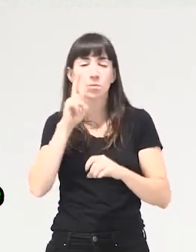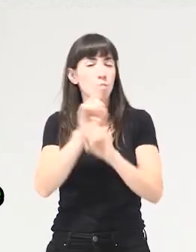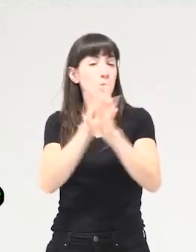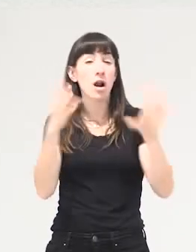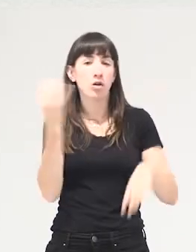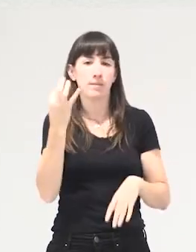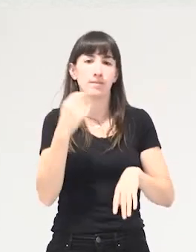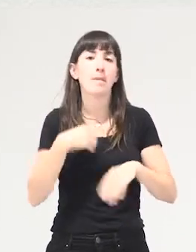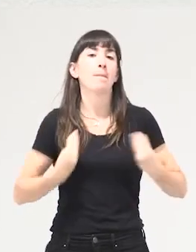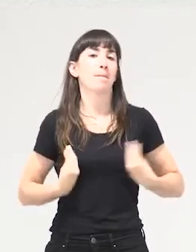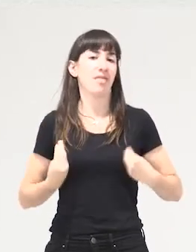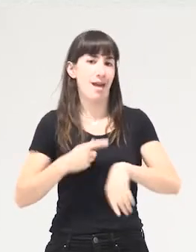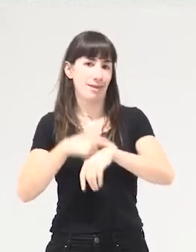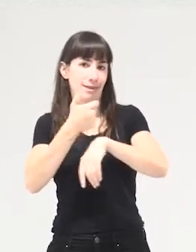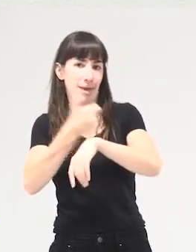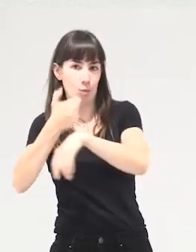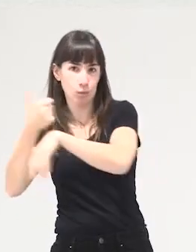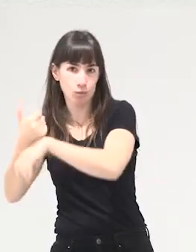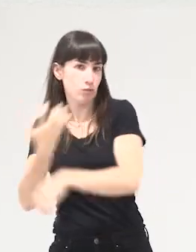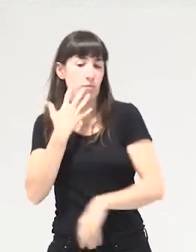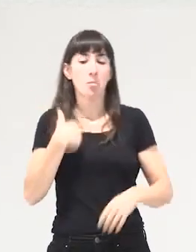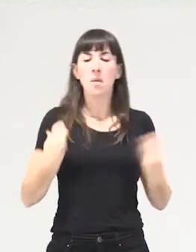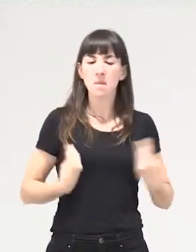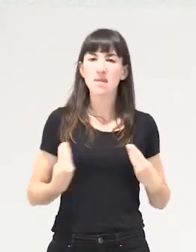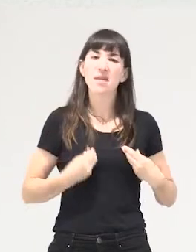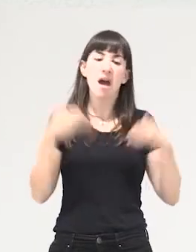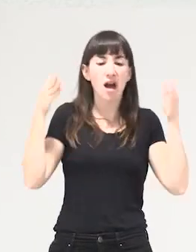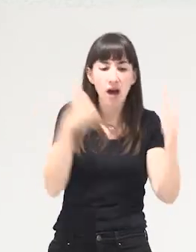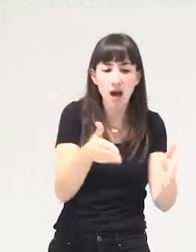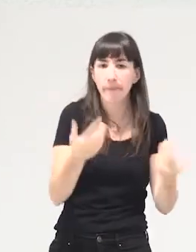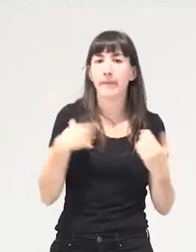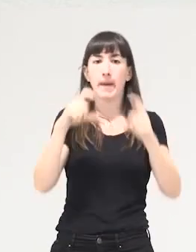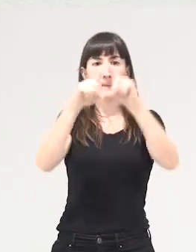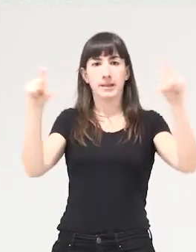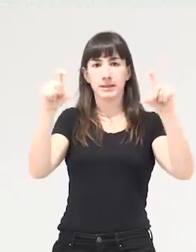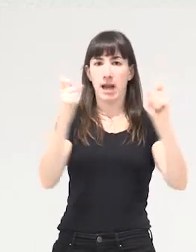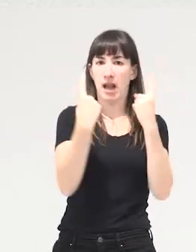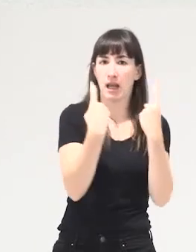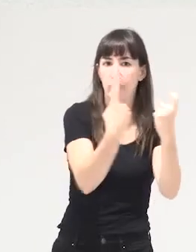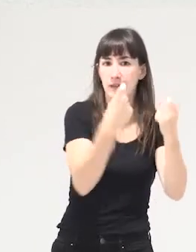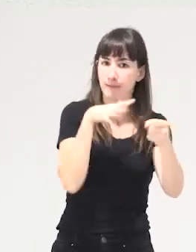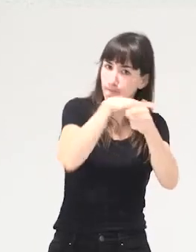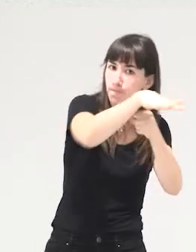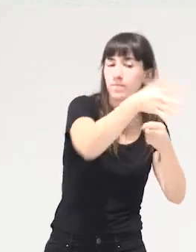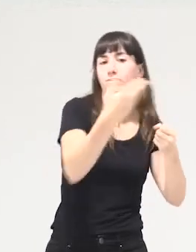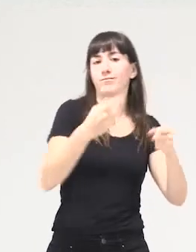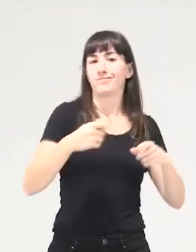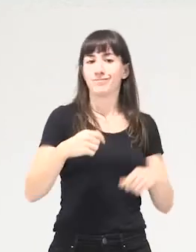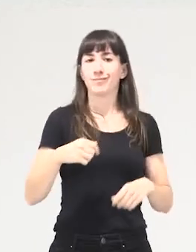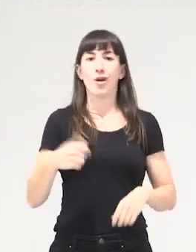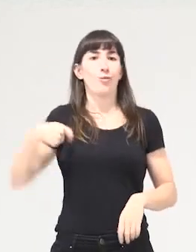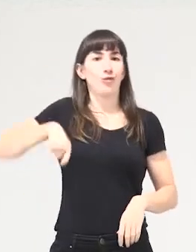tiempos de vida. Entonces, ¿a qué dedicas el tiempo de vida? ¿Lo dedicas a las necesidades de la empresa, del desarrollo profesional o lo dedicas a las